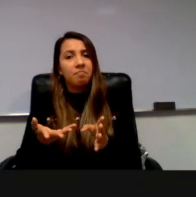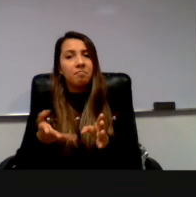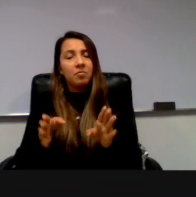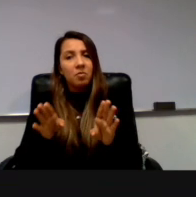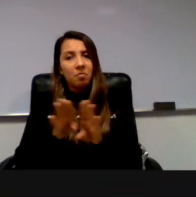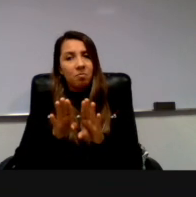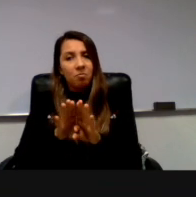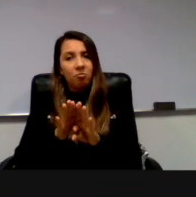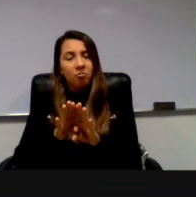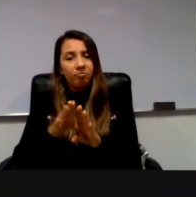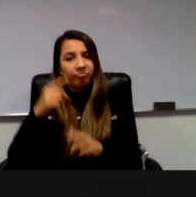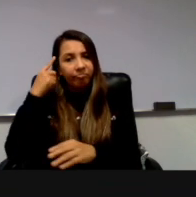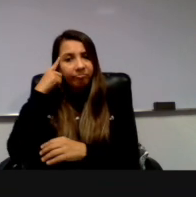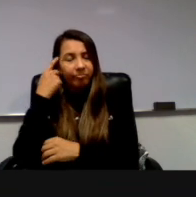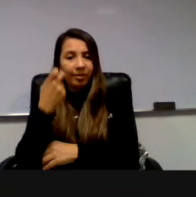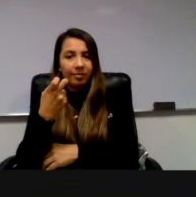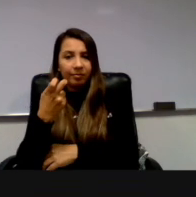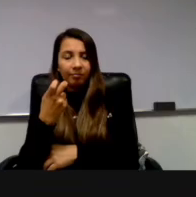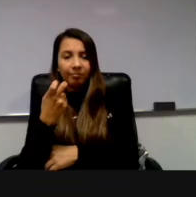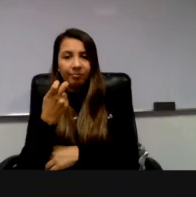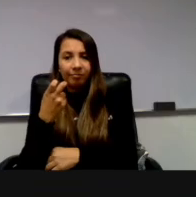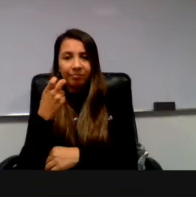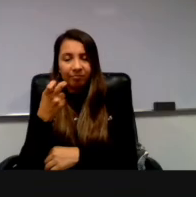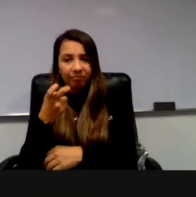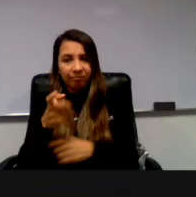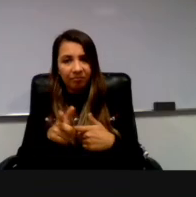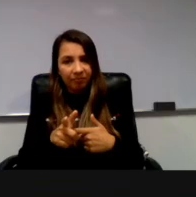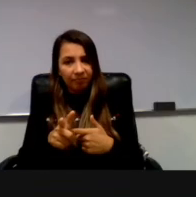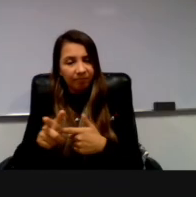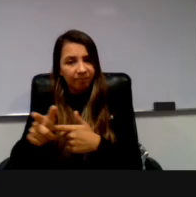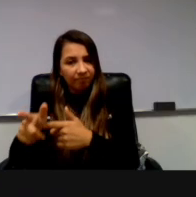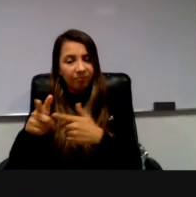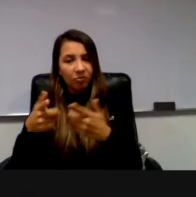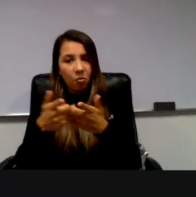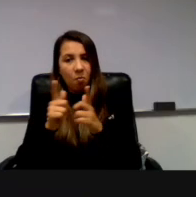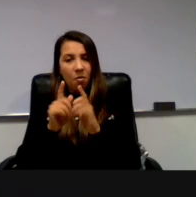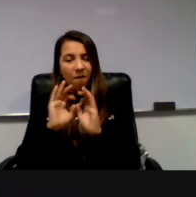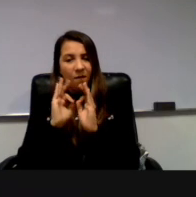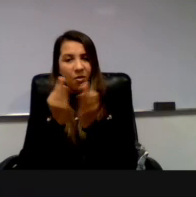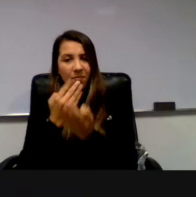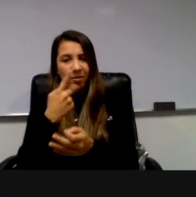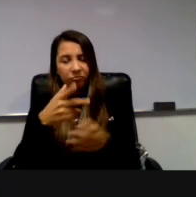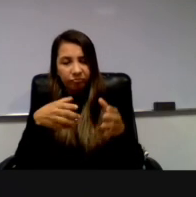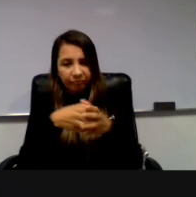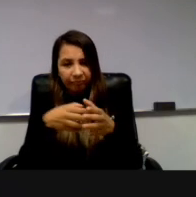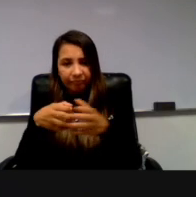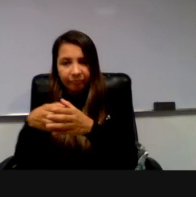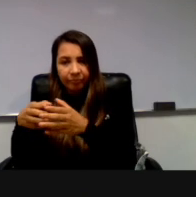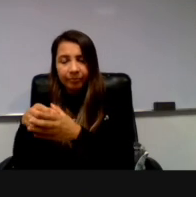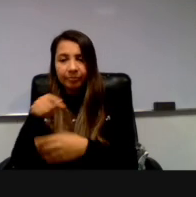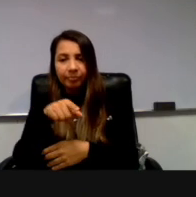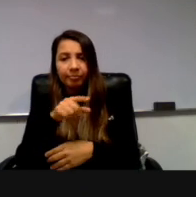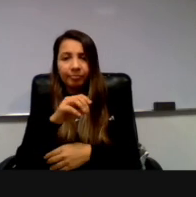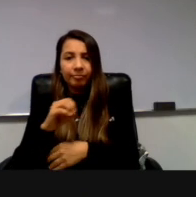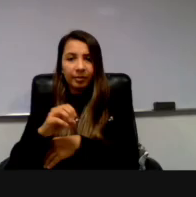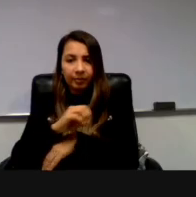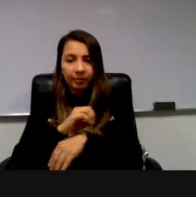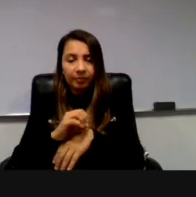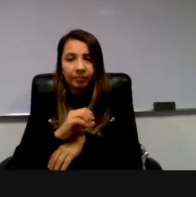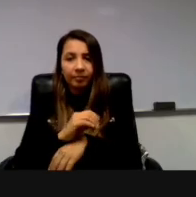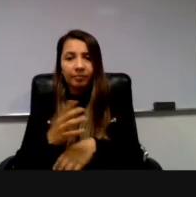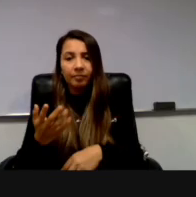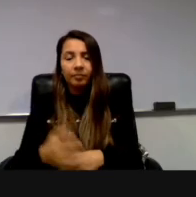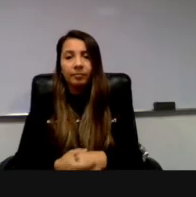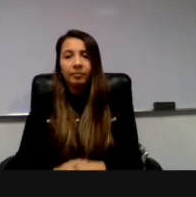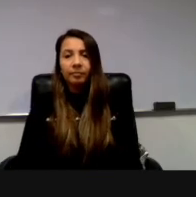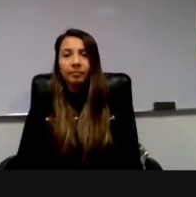¿cómo interpretamos, ¿no? Esta persistencia de los grupos morfológicos a pesar del